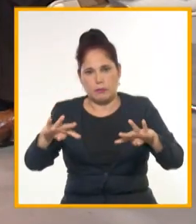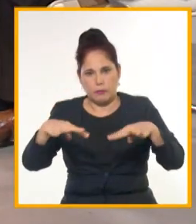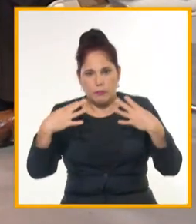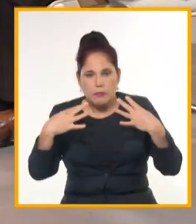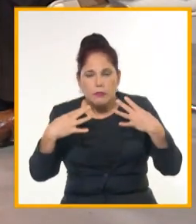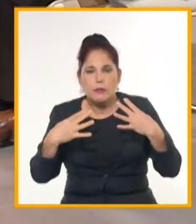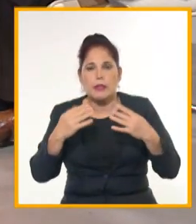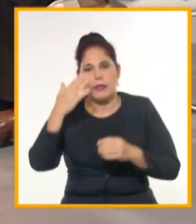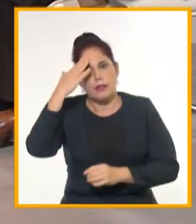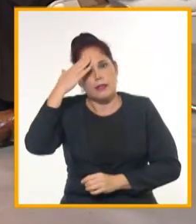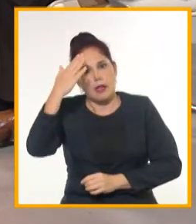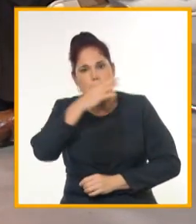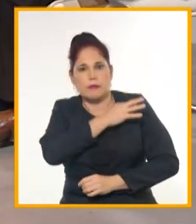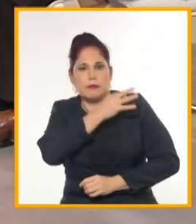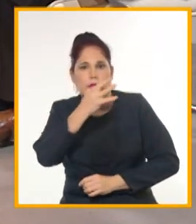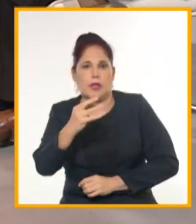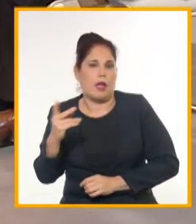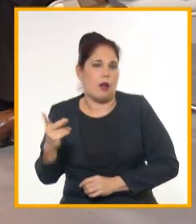dos